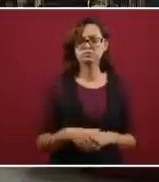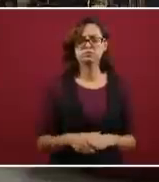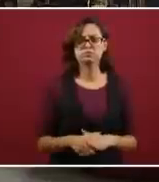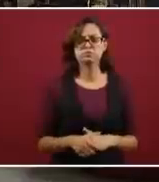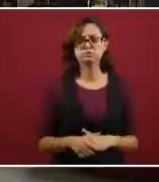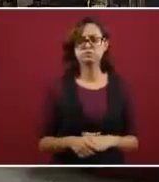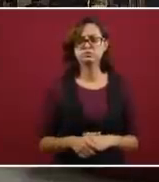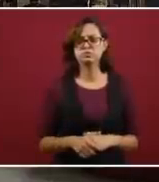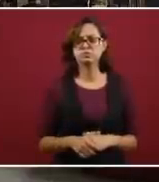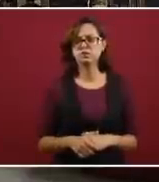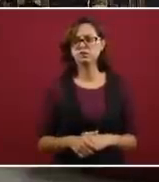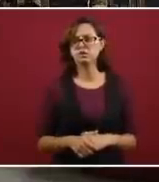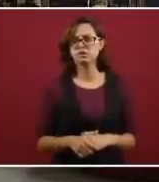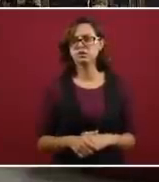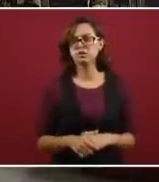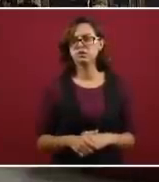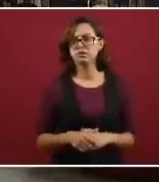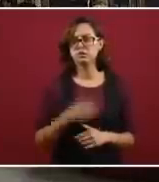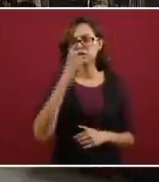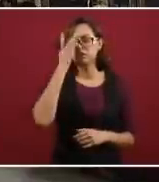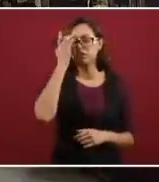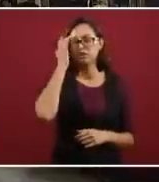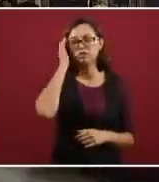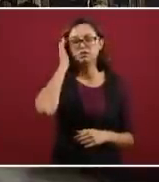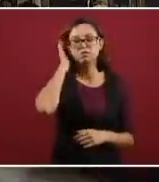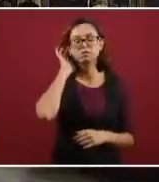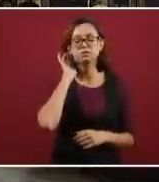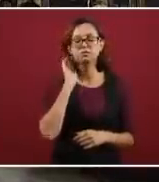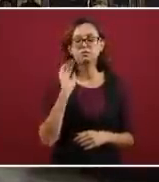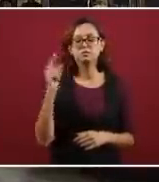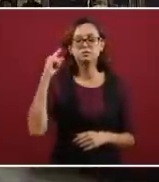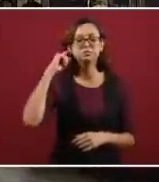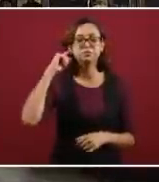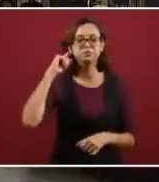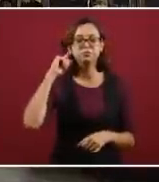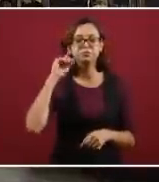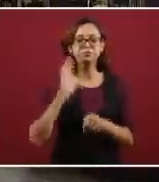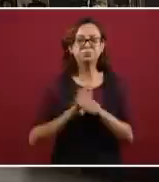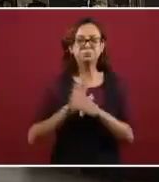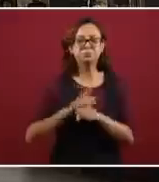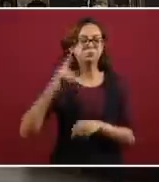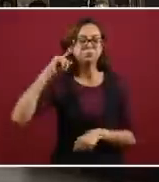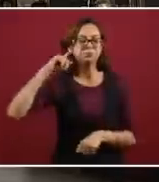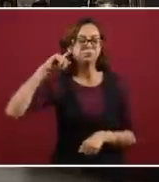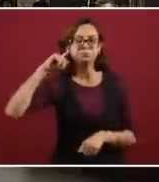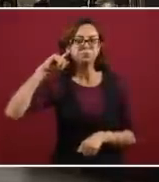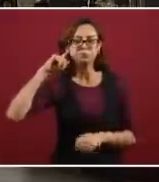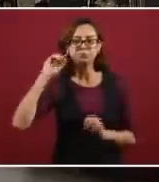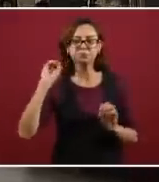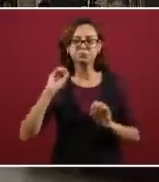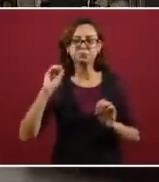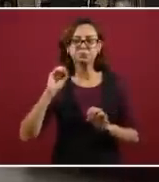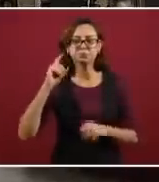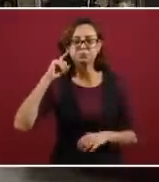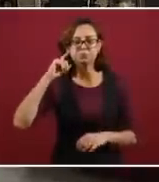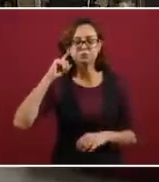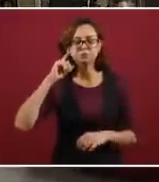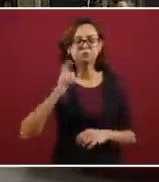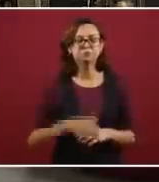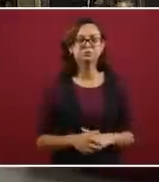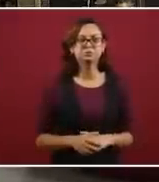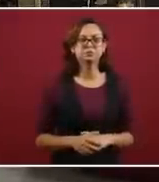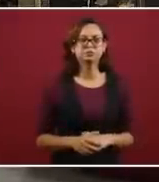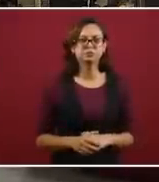Buenos días, señor presidente. Bueno. Sí, buenos días, señor presidente. Juan Carlos Machorro, del portal Expoc. En el Plan Nacional